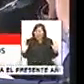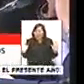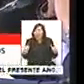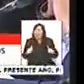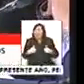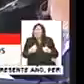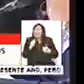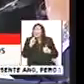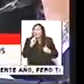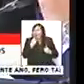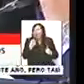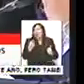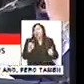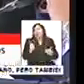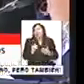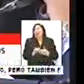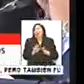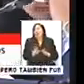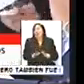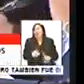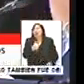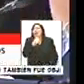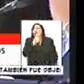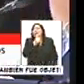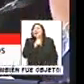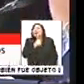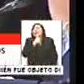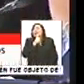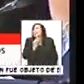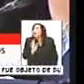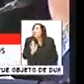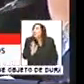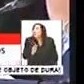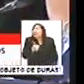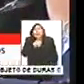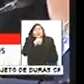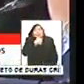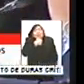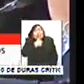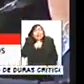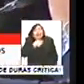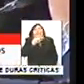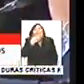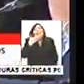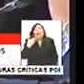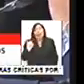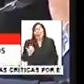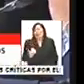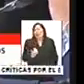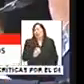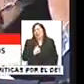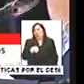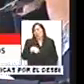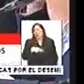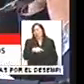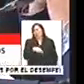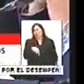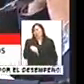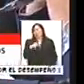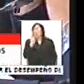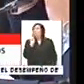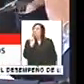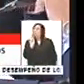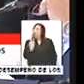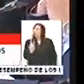sí puedes hacer es que los chicos toleren que sean tolerantes que sean mejores que nosotros que puedan